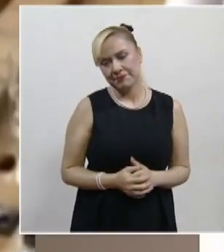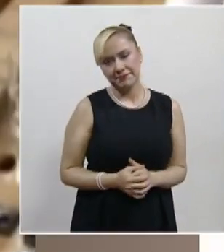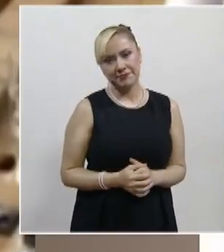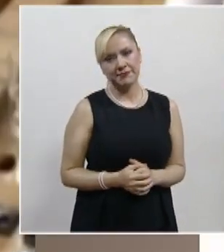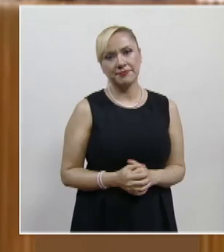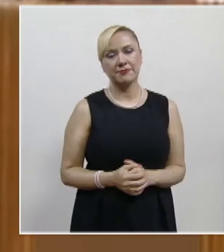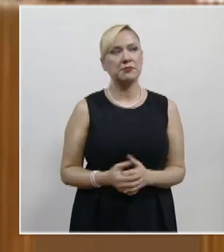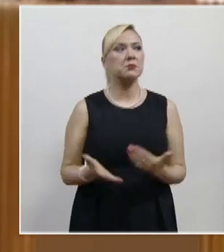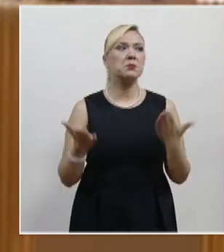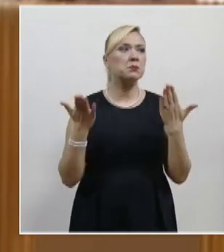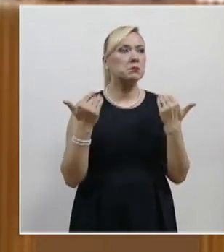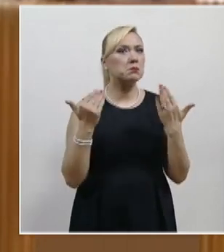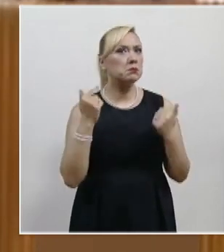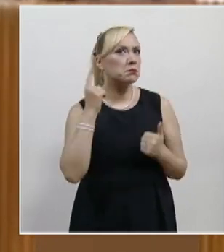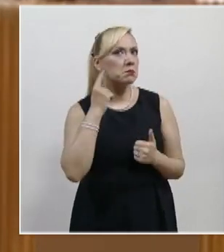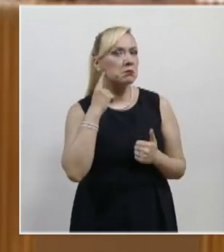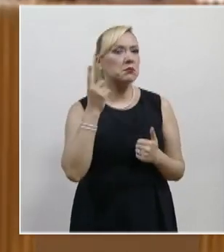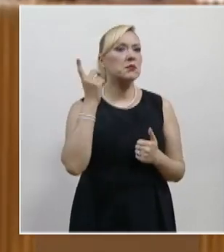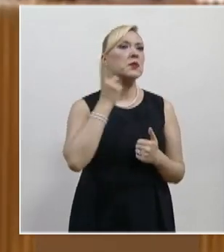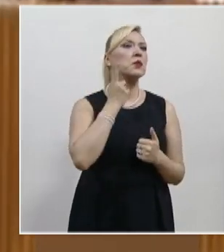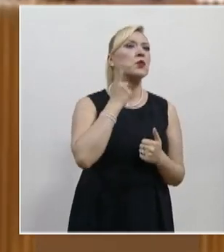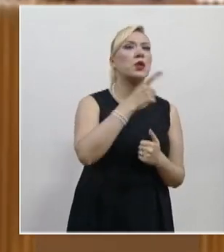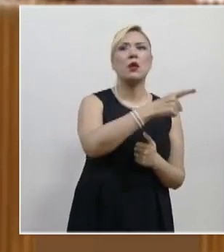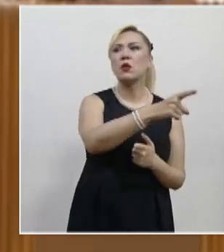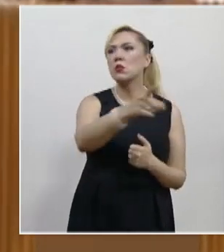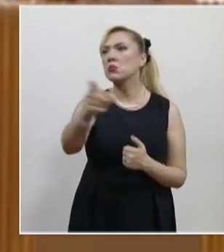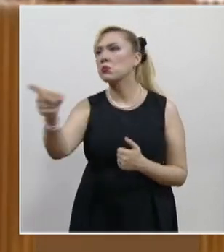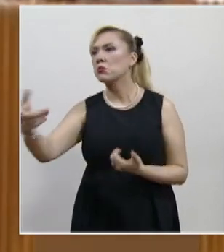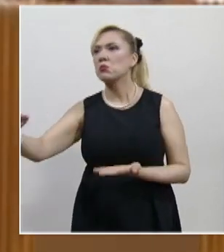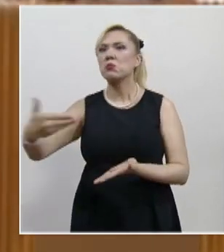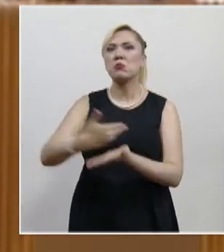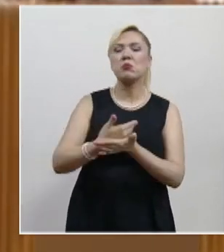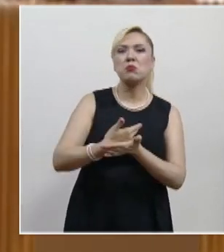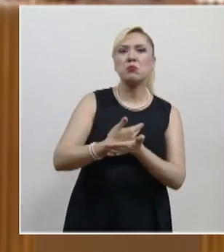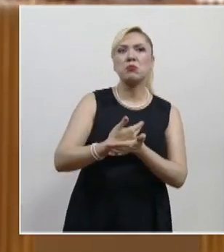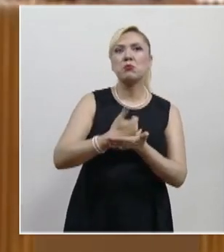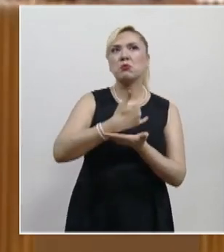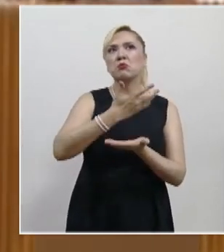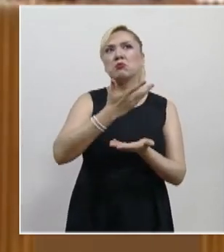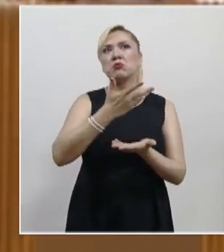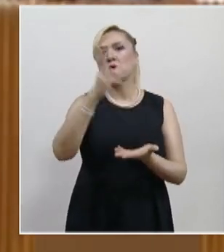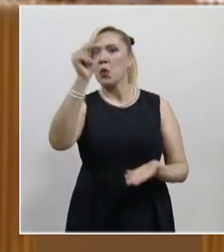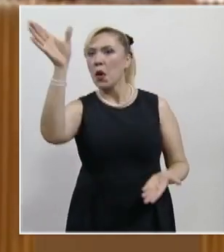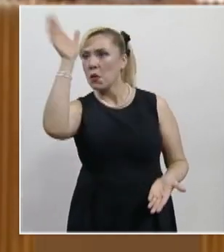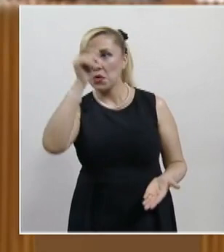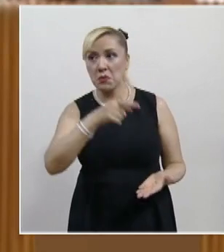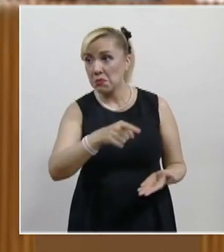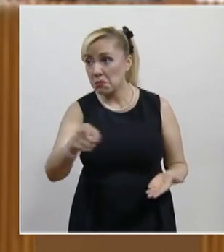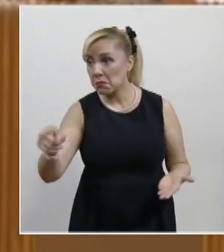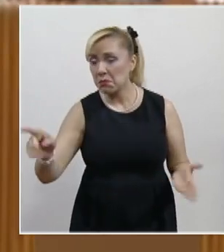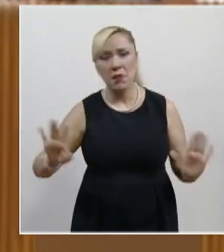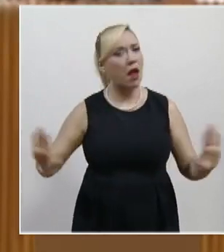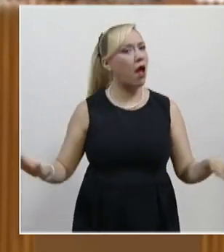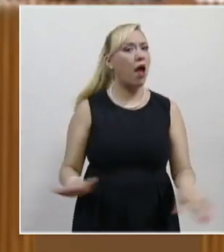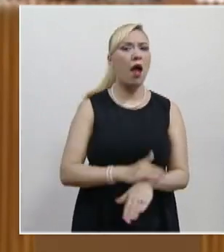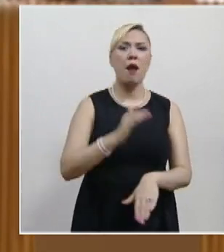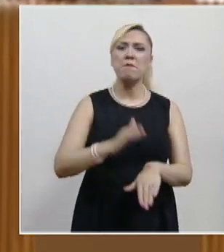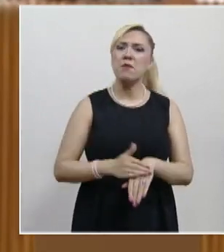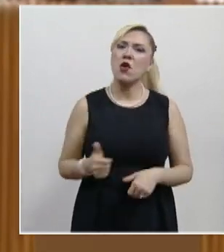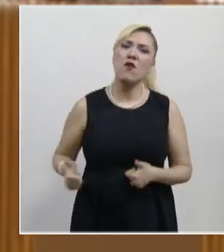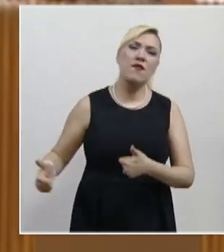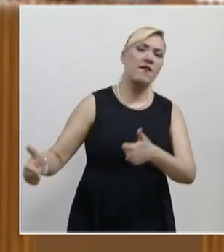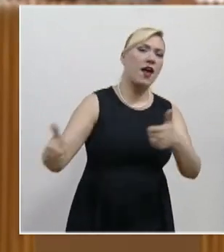Y al no existir algún diputado que haya presentado alguna reserva, entonces es aprobado en lo general y